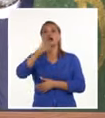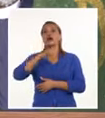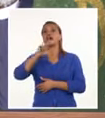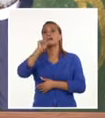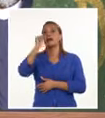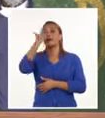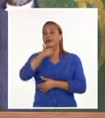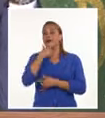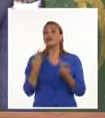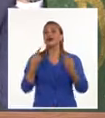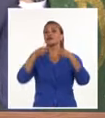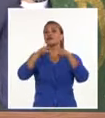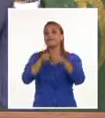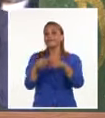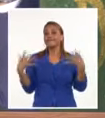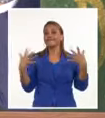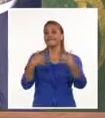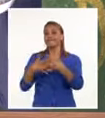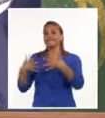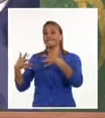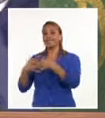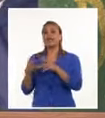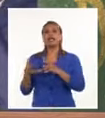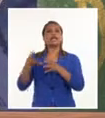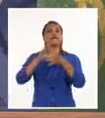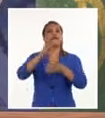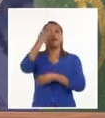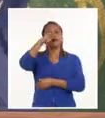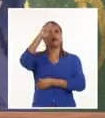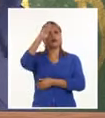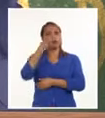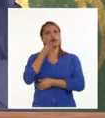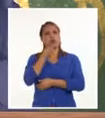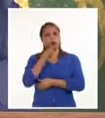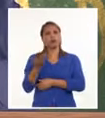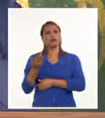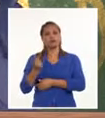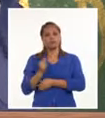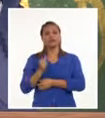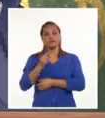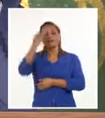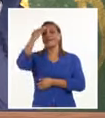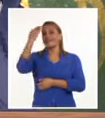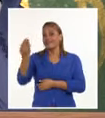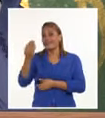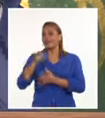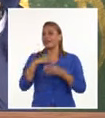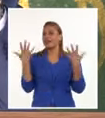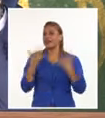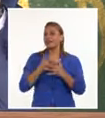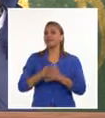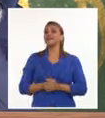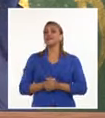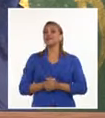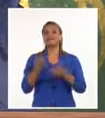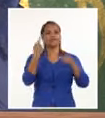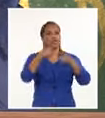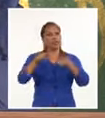alianza, gracias al método cubano Yo Sí Puedo, gracias a recursos